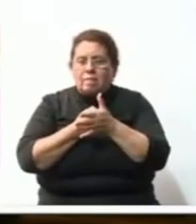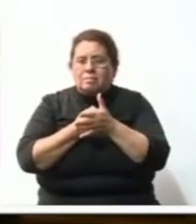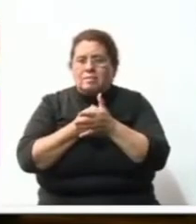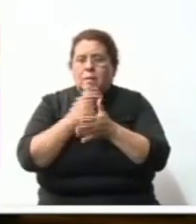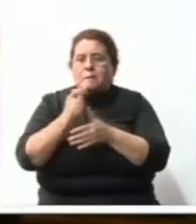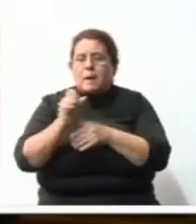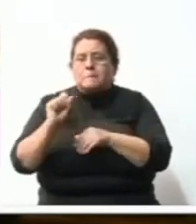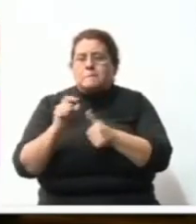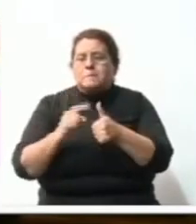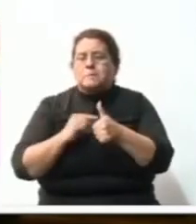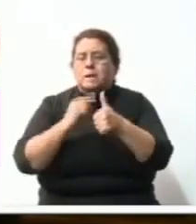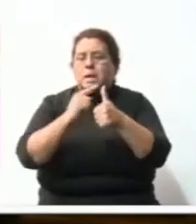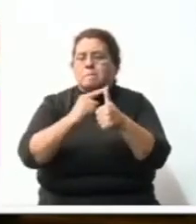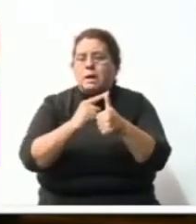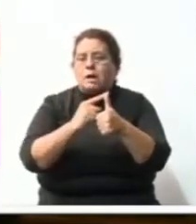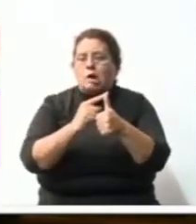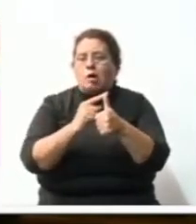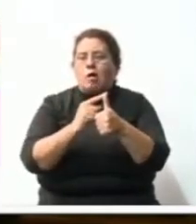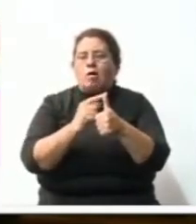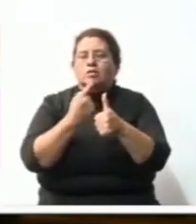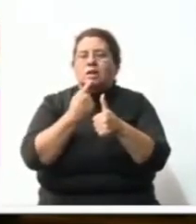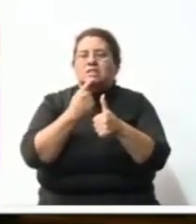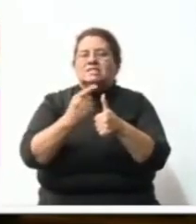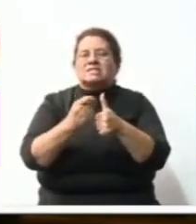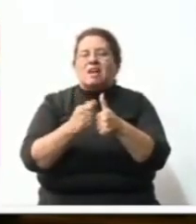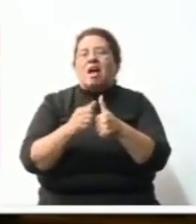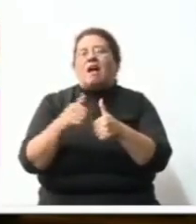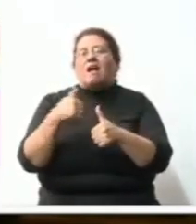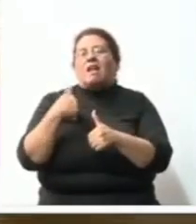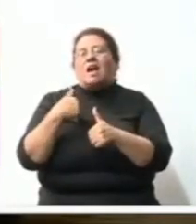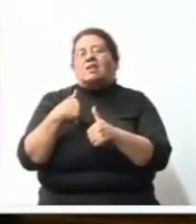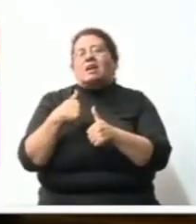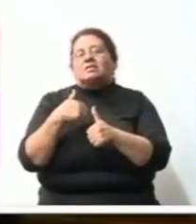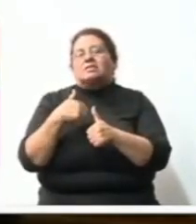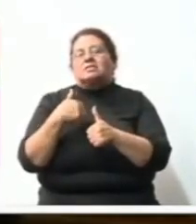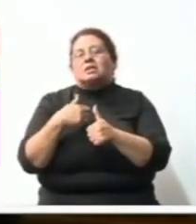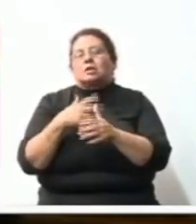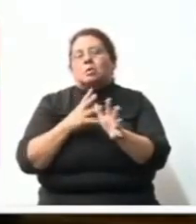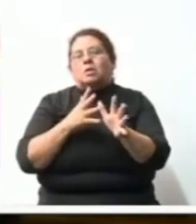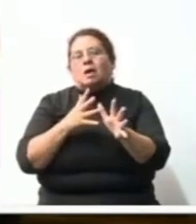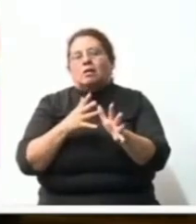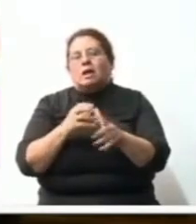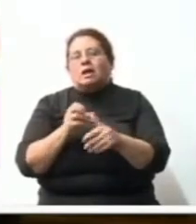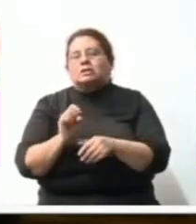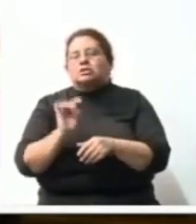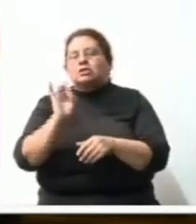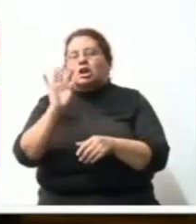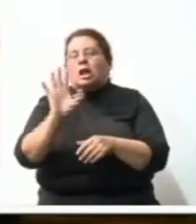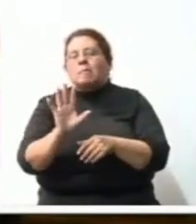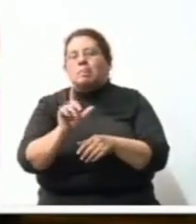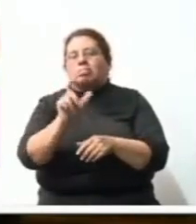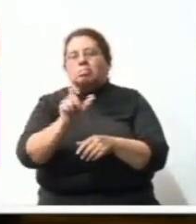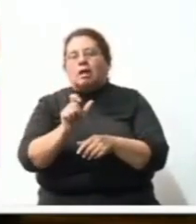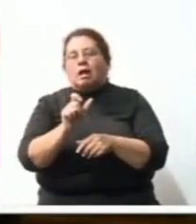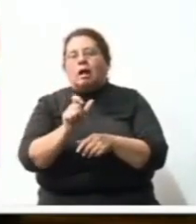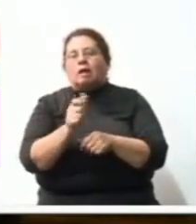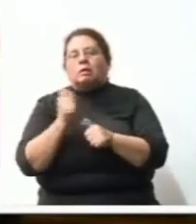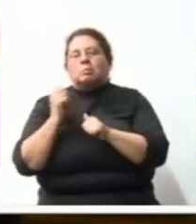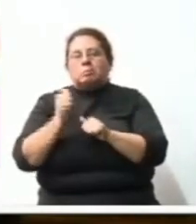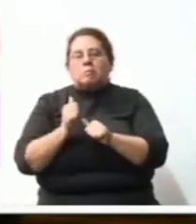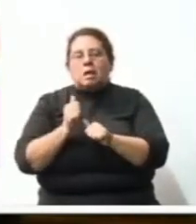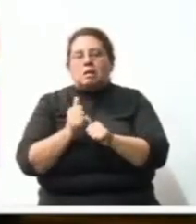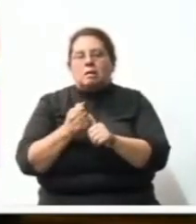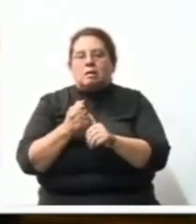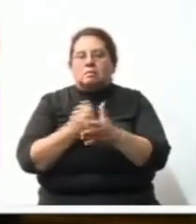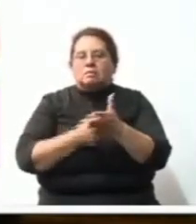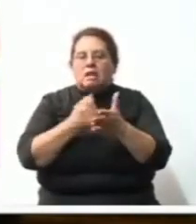contra el relato de que la Argentina hubo una guerra que había un solo demonio que eran los militantes de los 70 después contra los dos